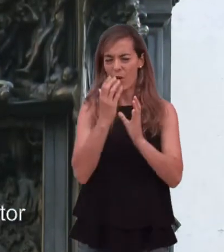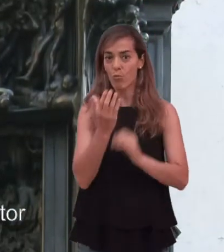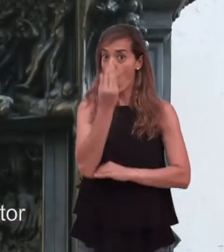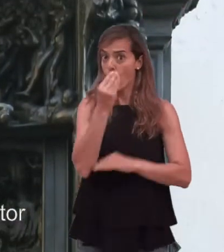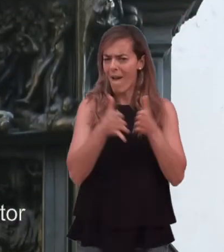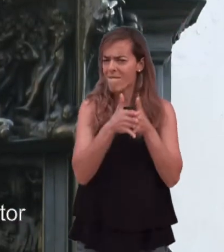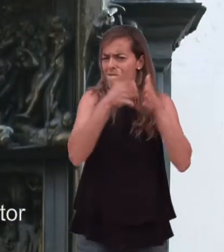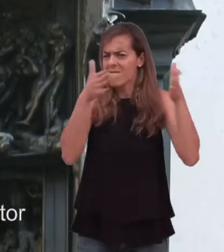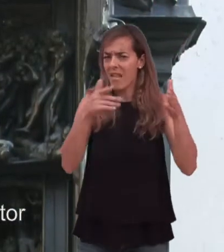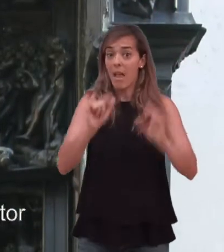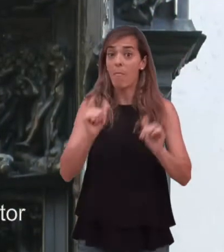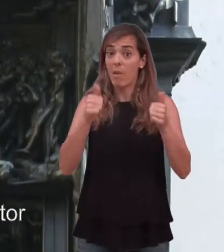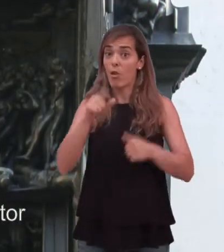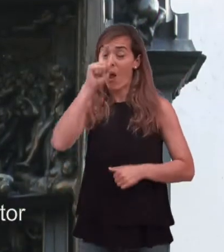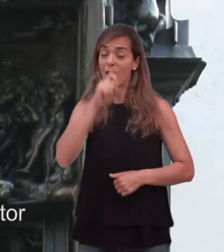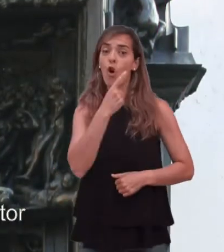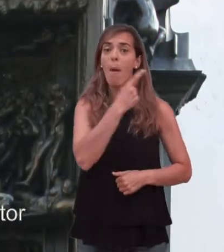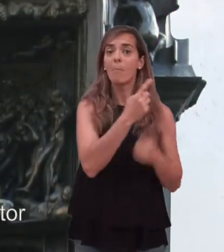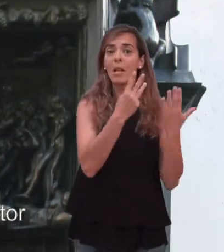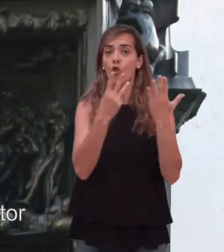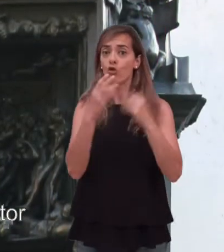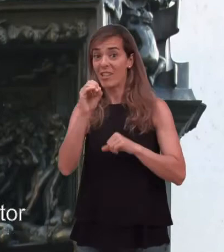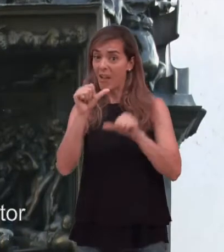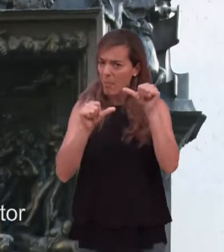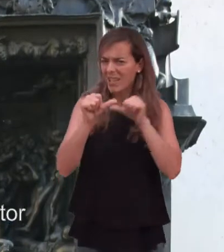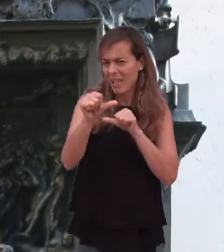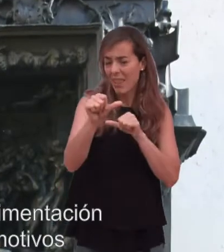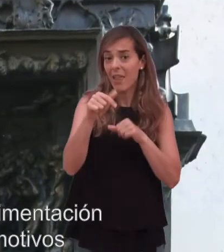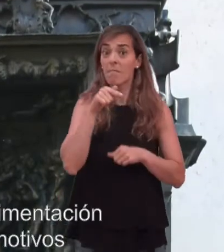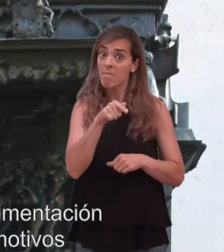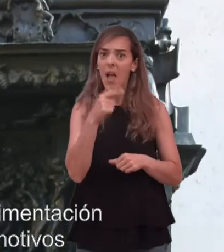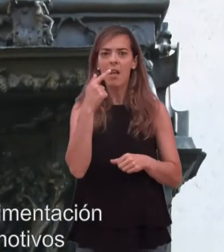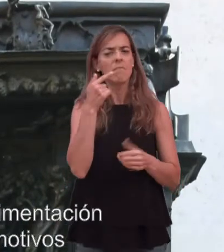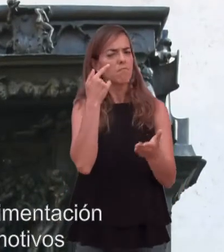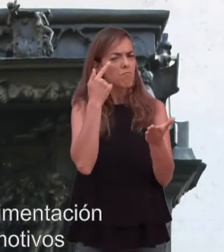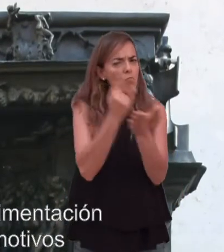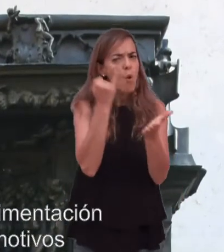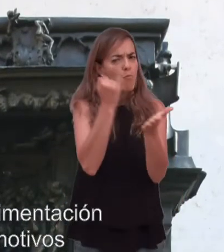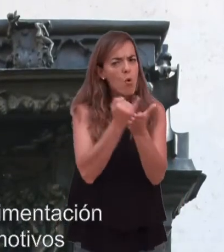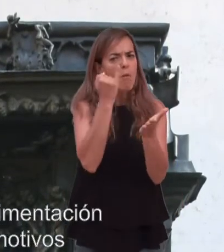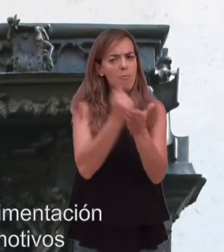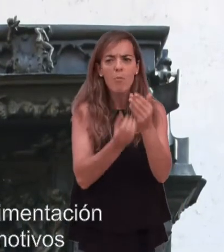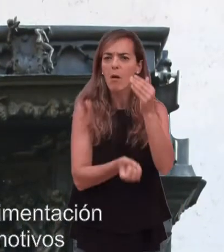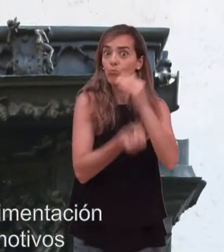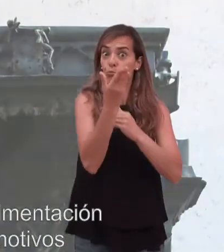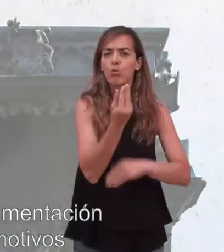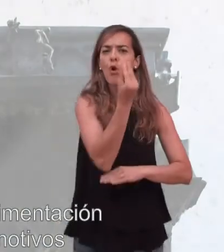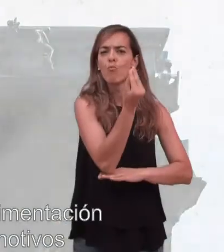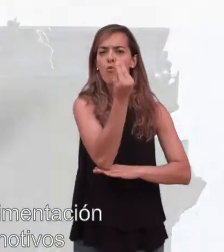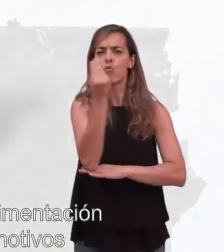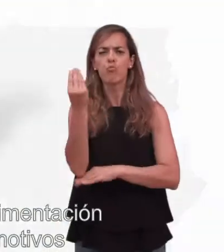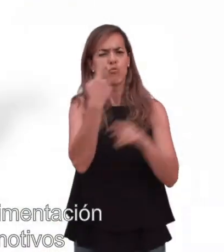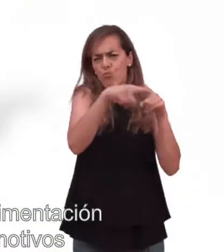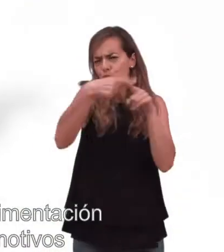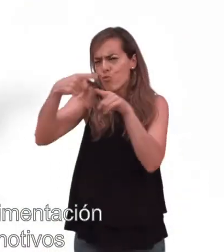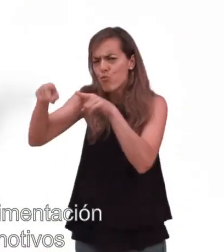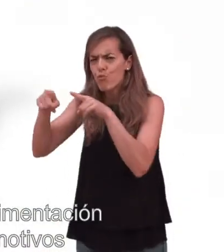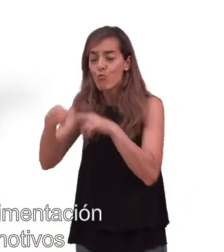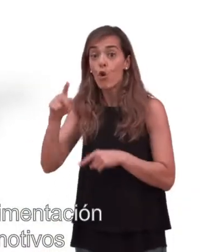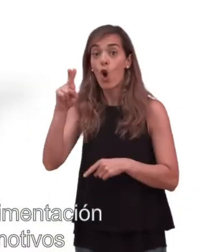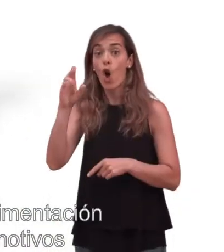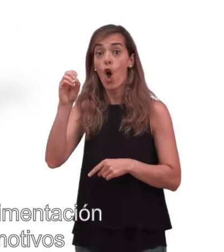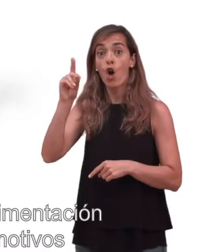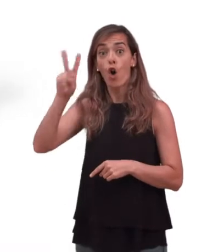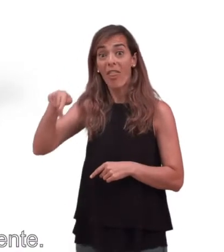escultor, comenzada hacia 1880, que funcionó como campo de experimentación del que brotaron